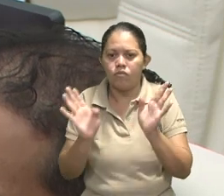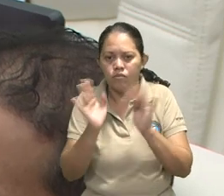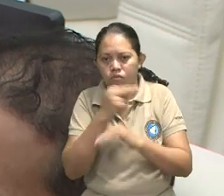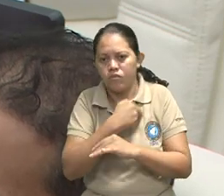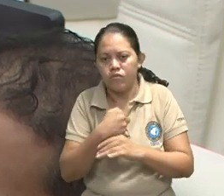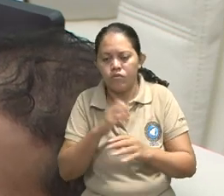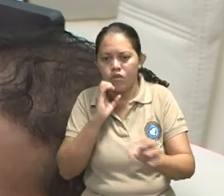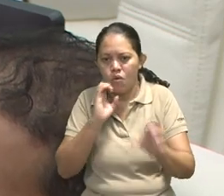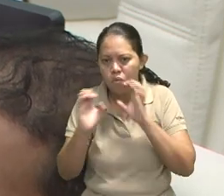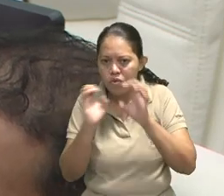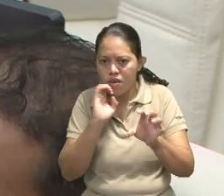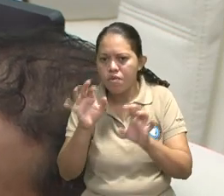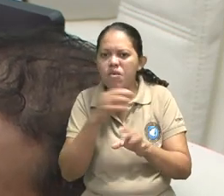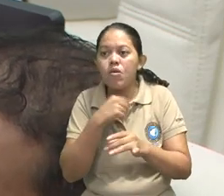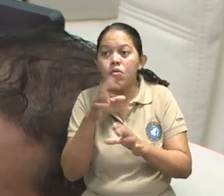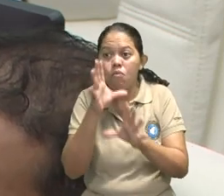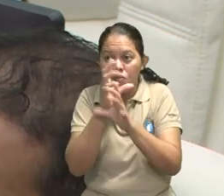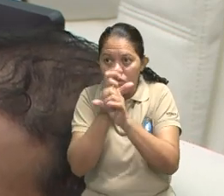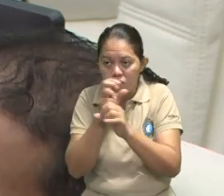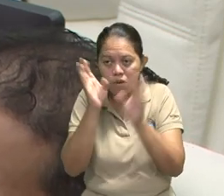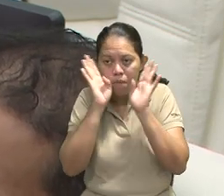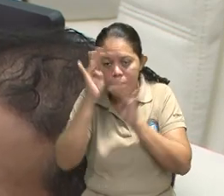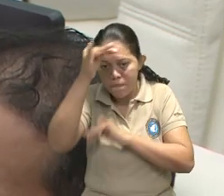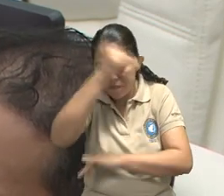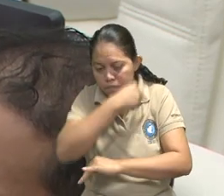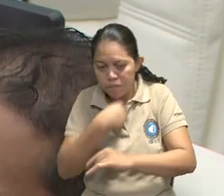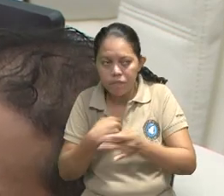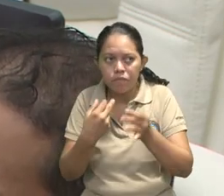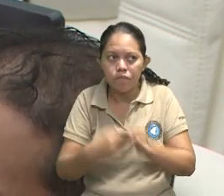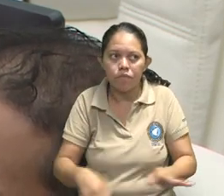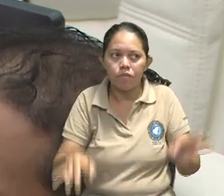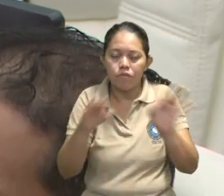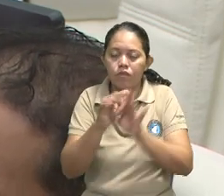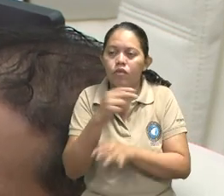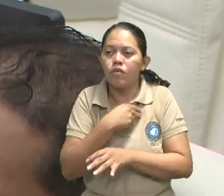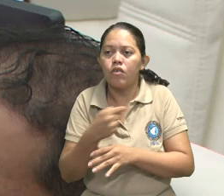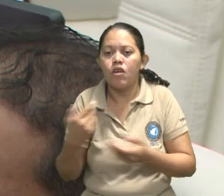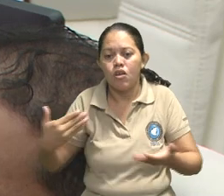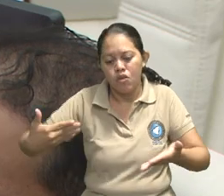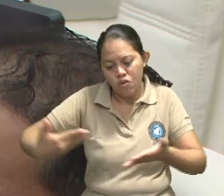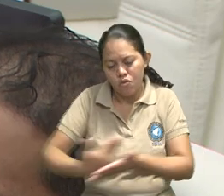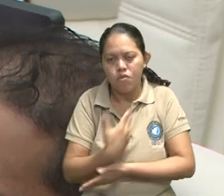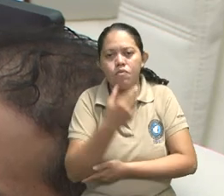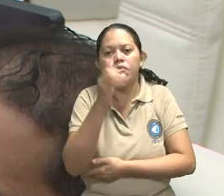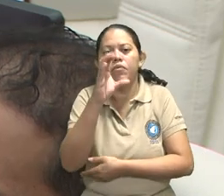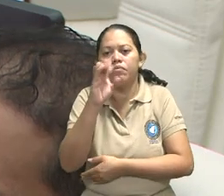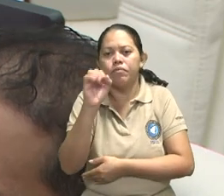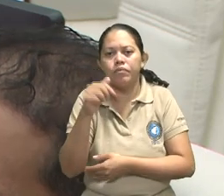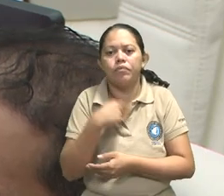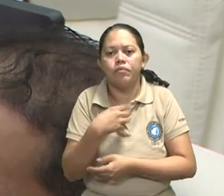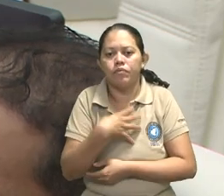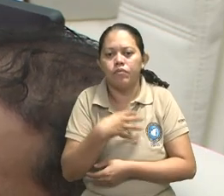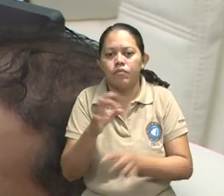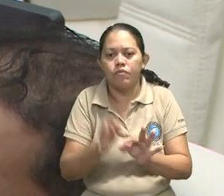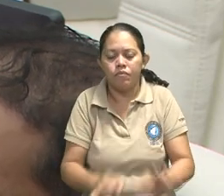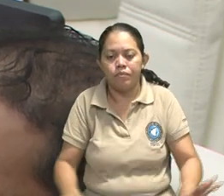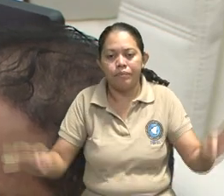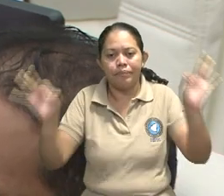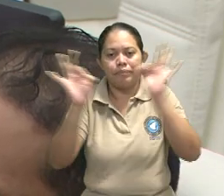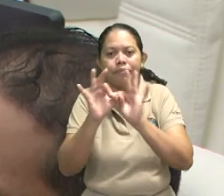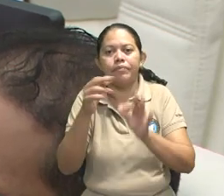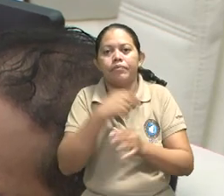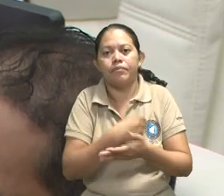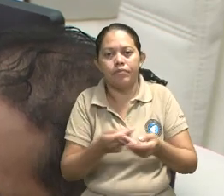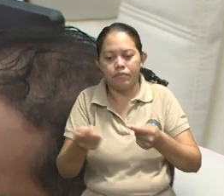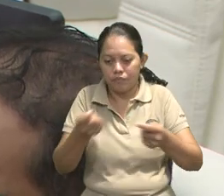de telecomunicaciones y servicios postales. Asociado a los nuevos desafíos regulatorios, es necesario que el